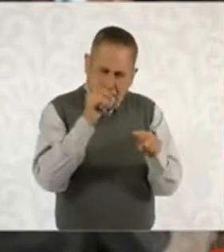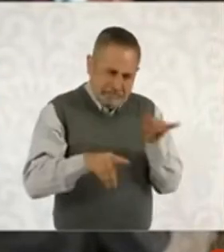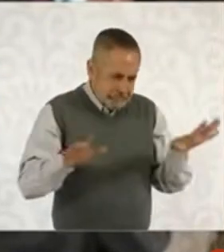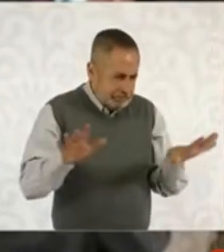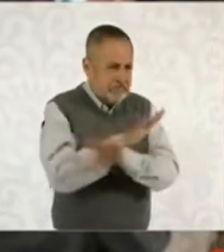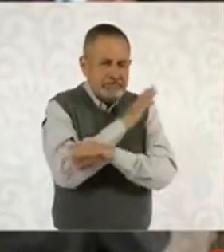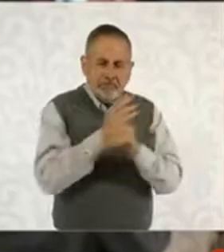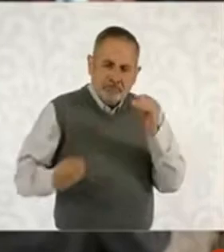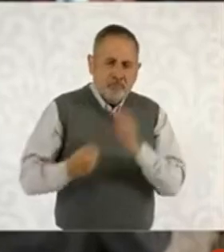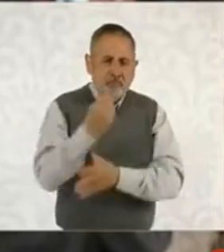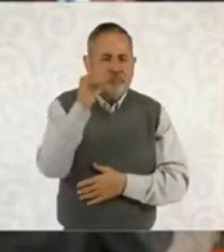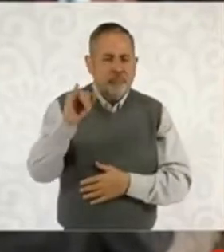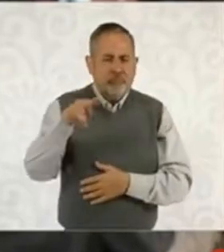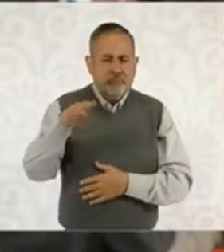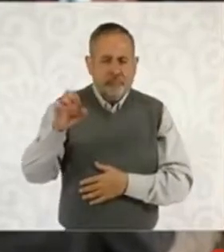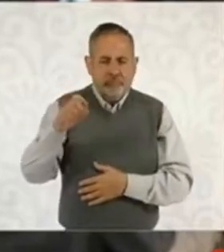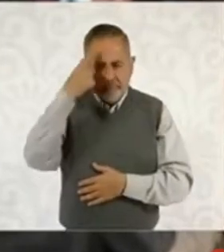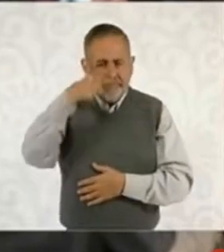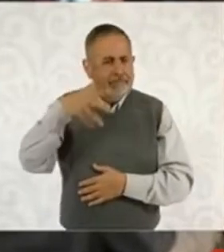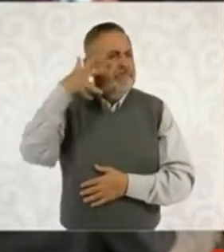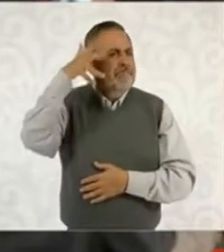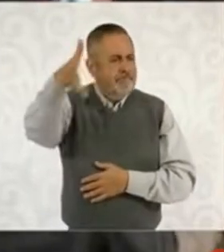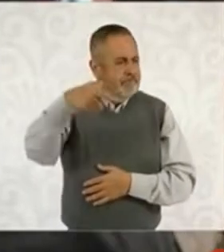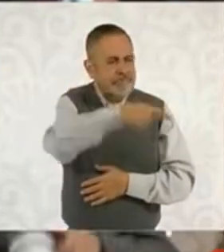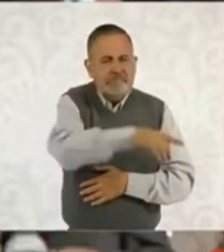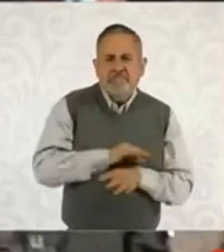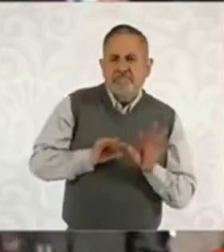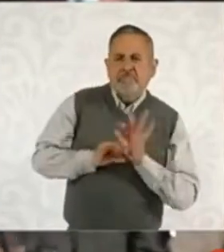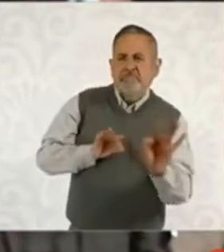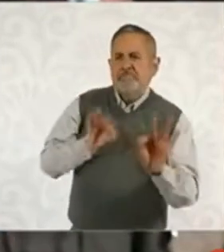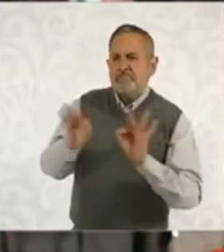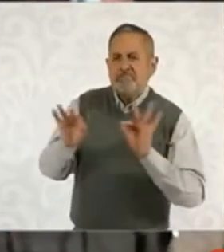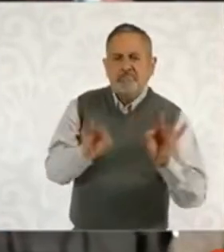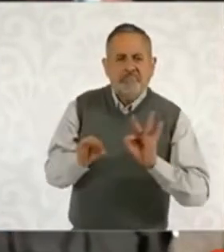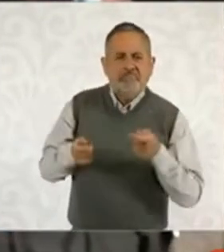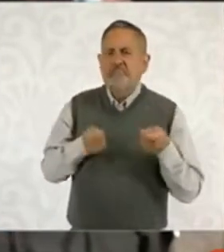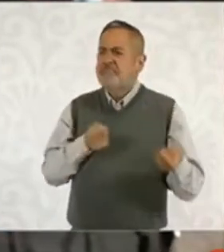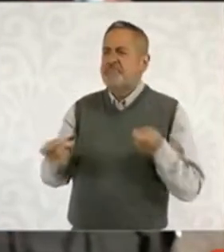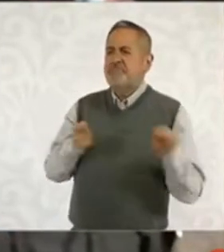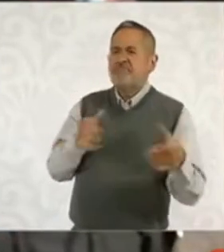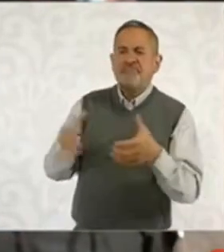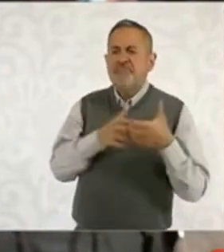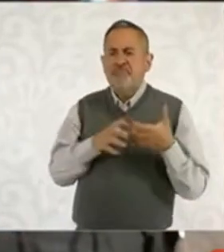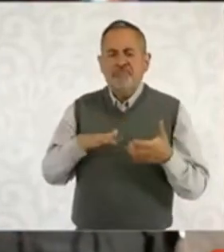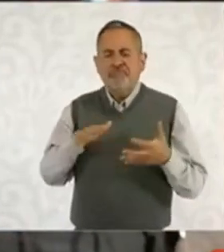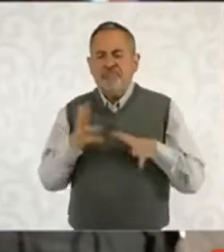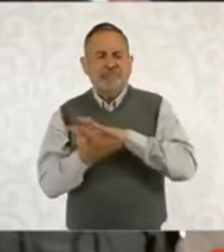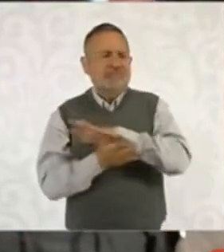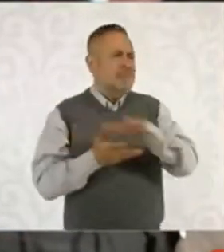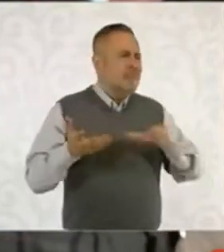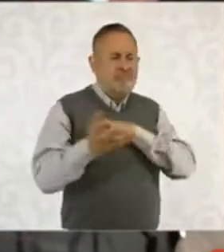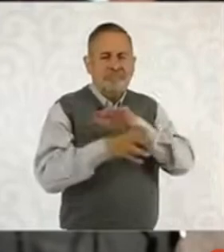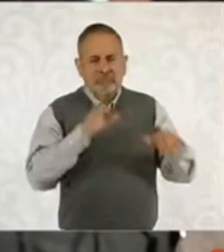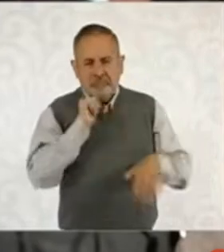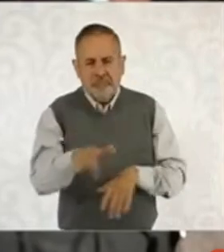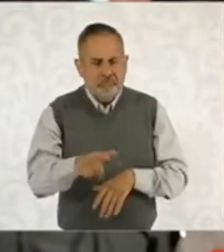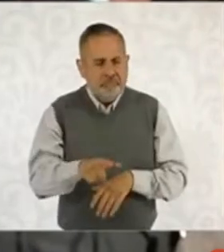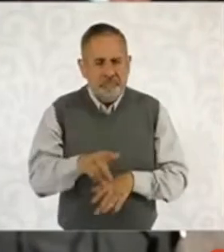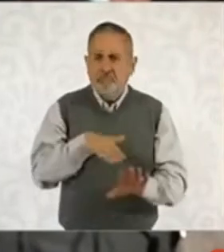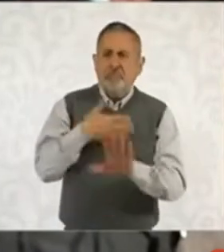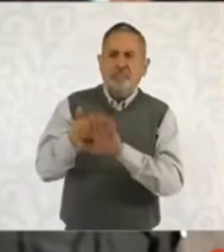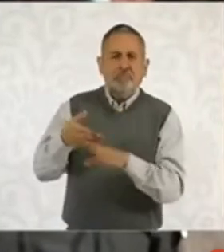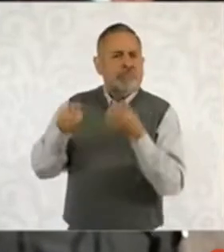Nacional Electoral para que en un futuro pues ya no esté capturada por estos intereses, que no vaya en contra de la